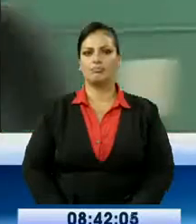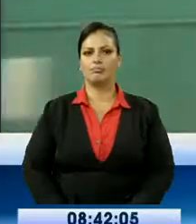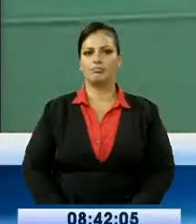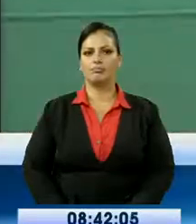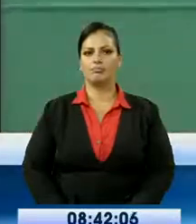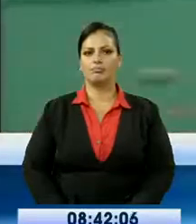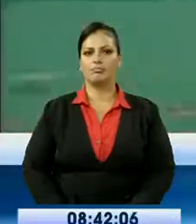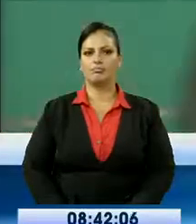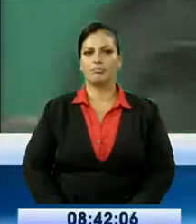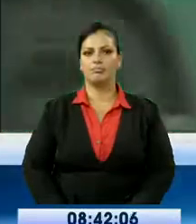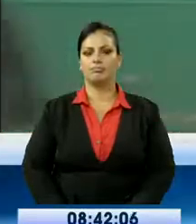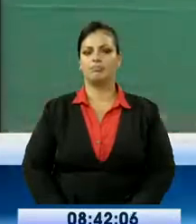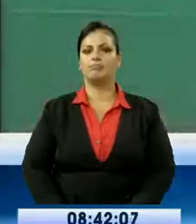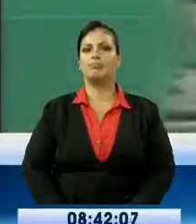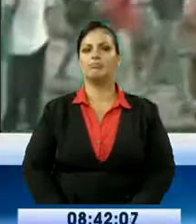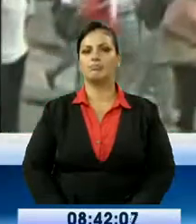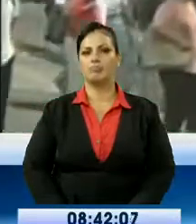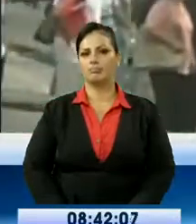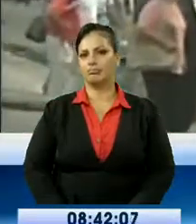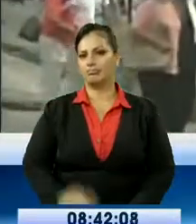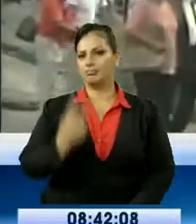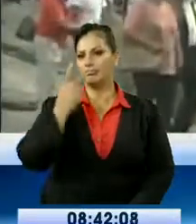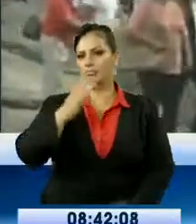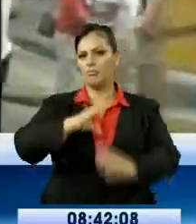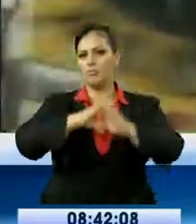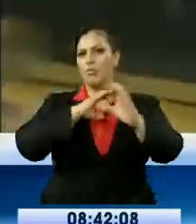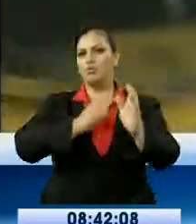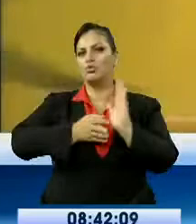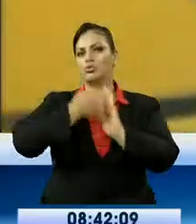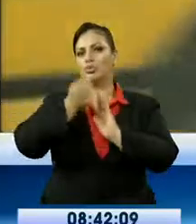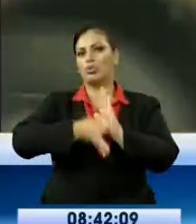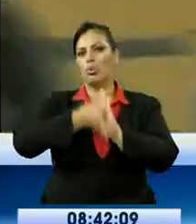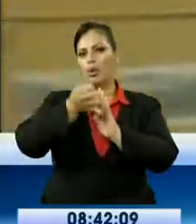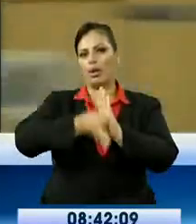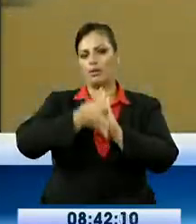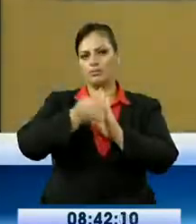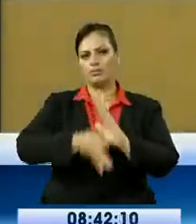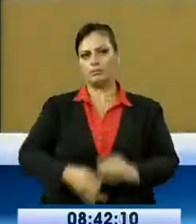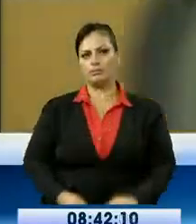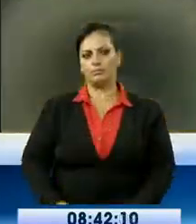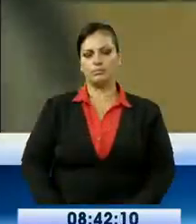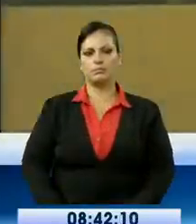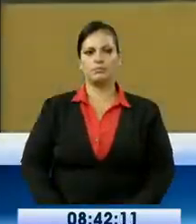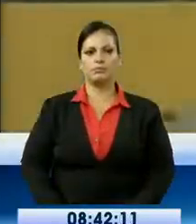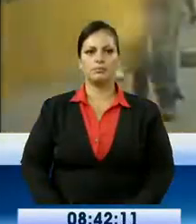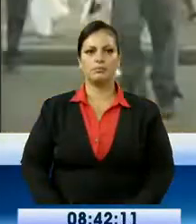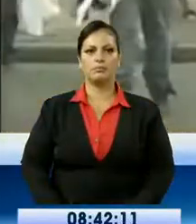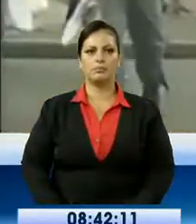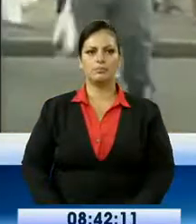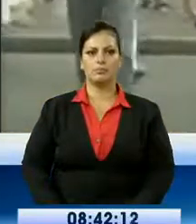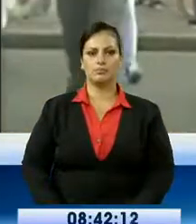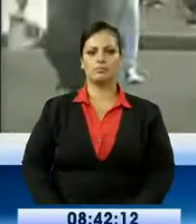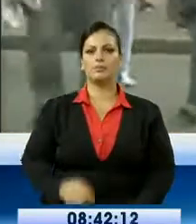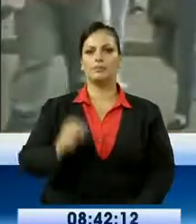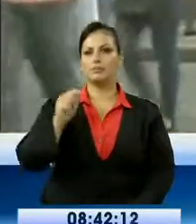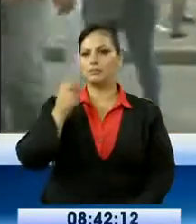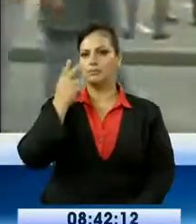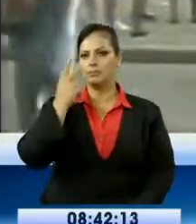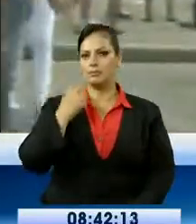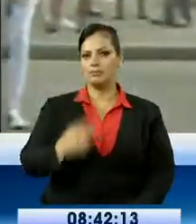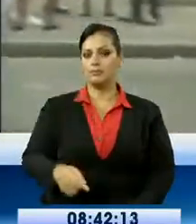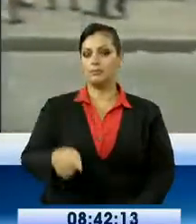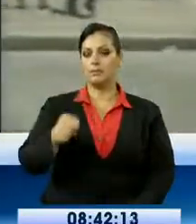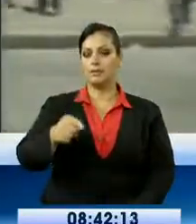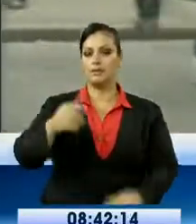Tenemos que estar pendientes porque, por ejemplo, estos buses que también vienen de Durán, y aquí es por donde dan la vuelta. Donde dan la vuelta en este como este